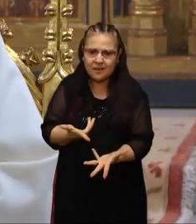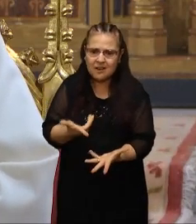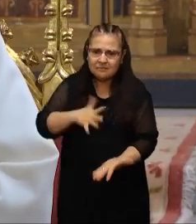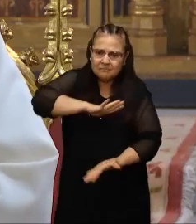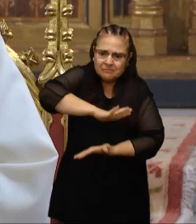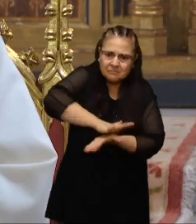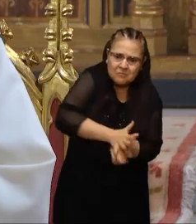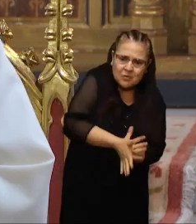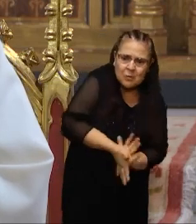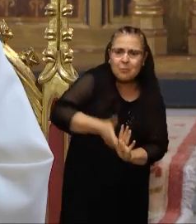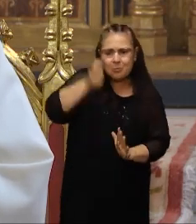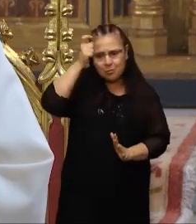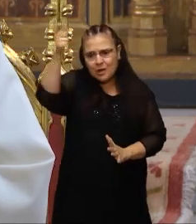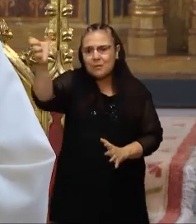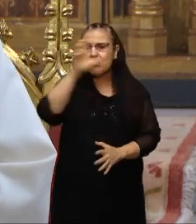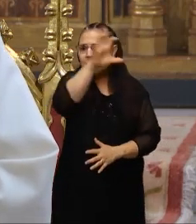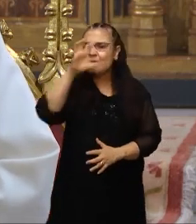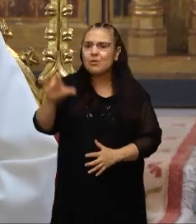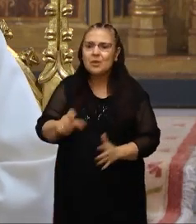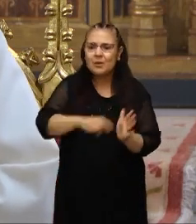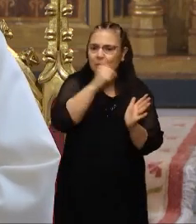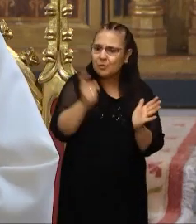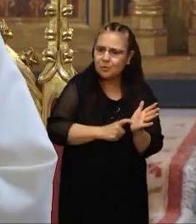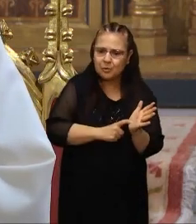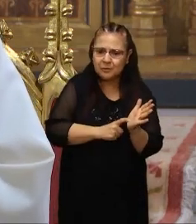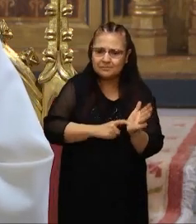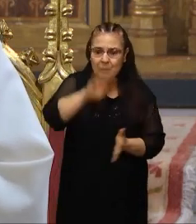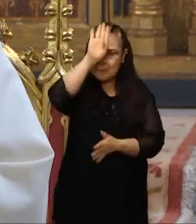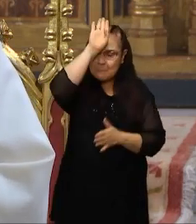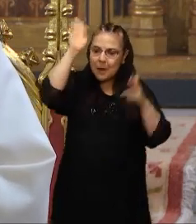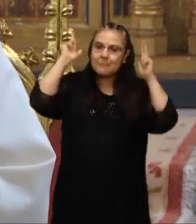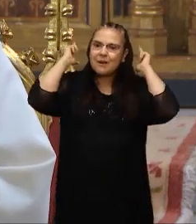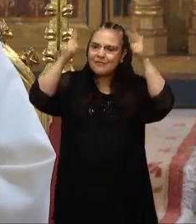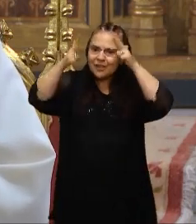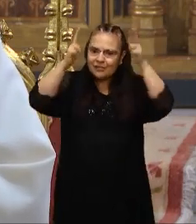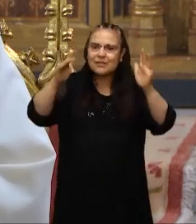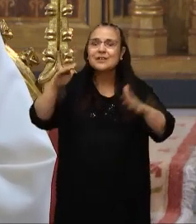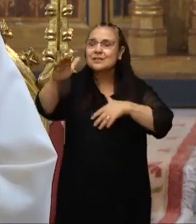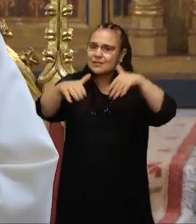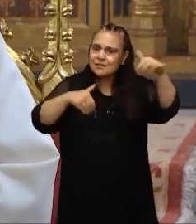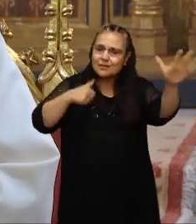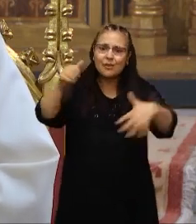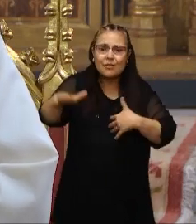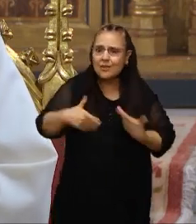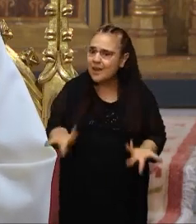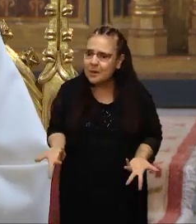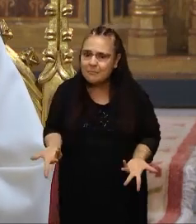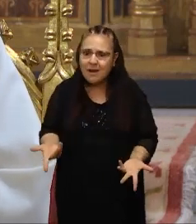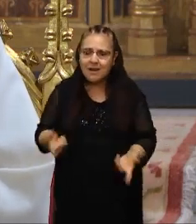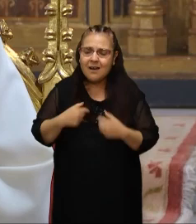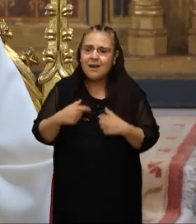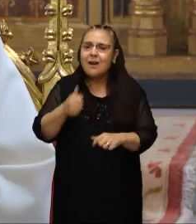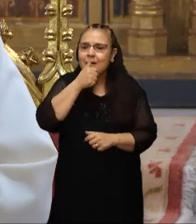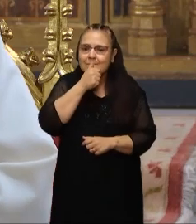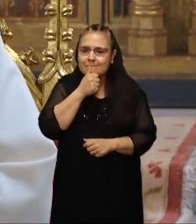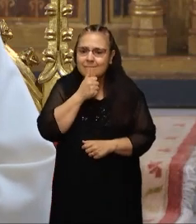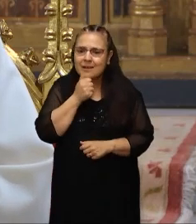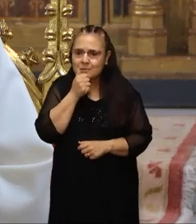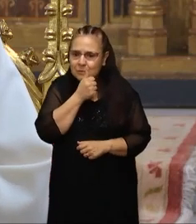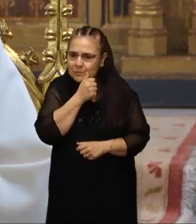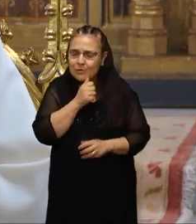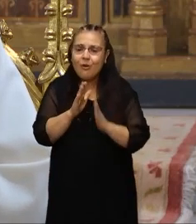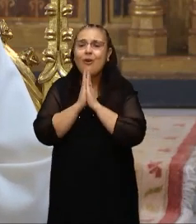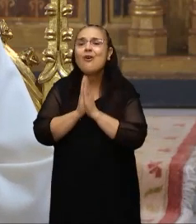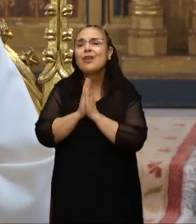asolando pueblos y naciones enteras, el Papa Francisco ha llamado a las armas de la Iglesia, el ayuno y la oración,